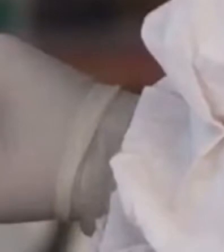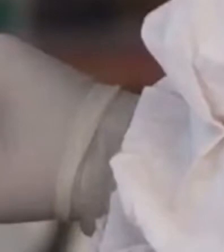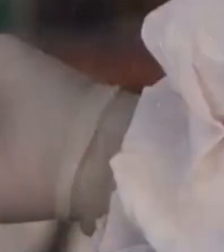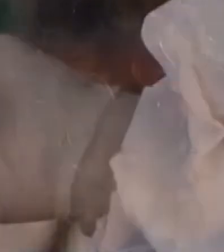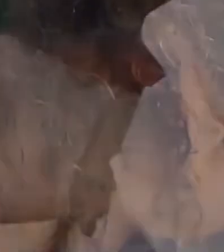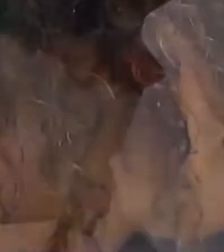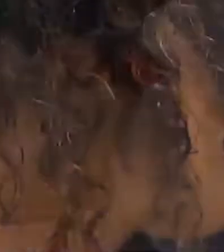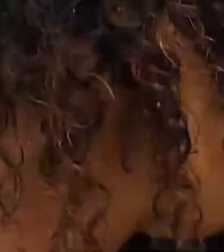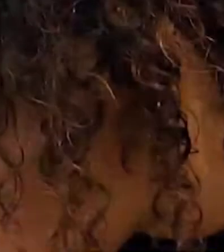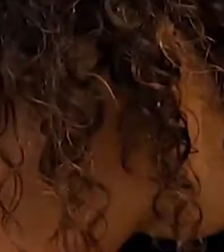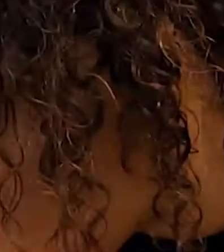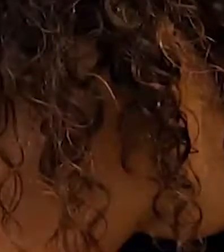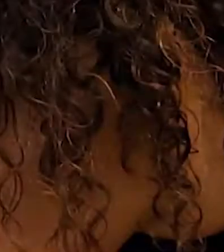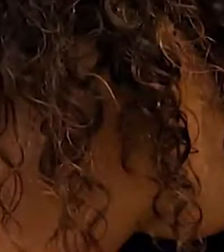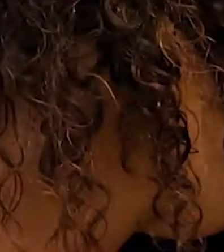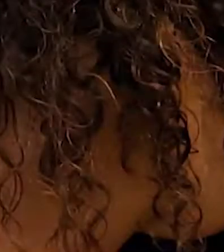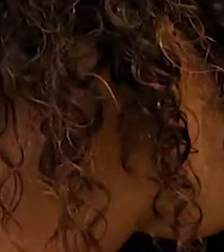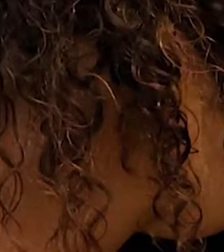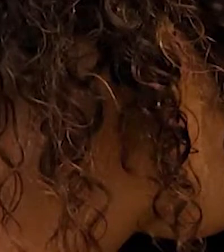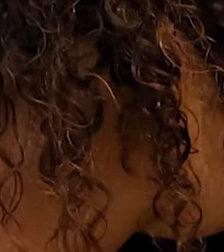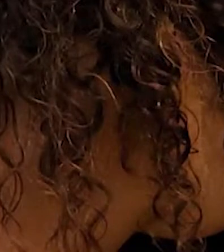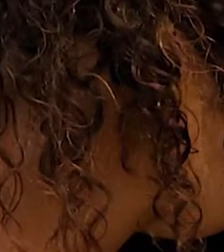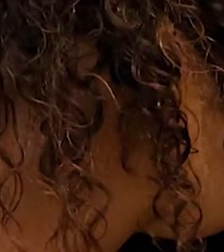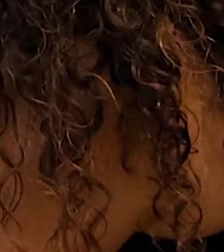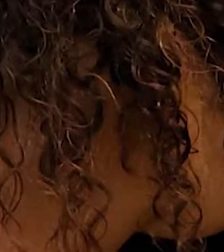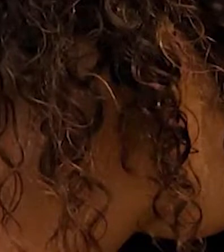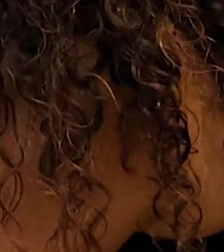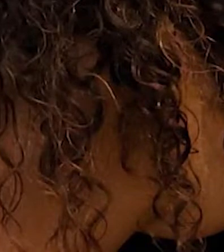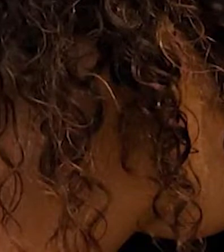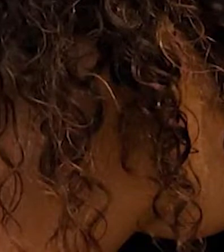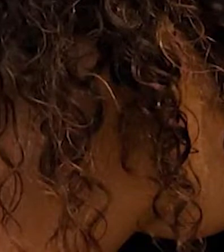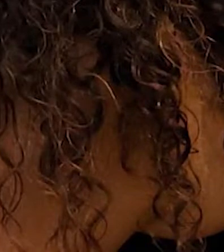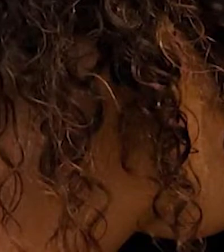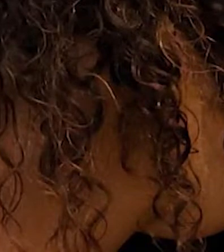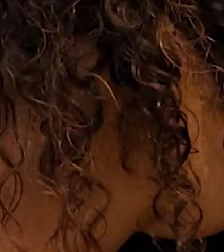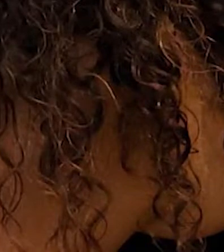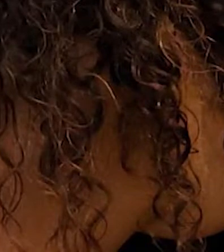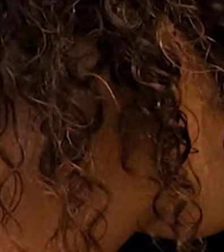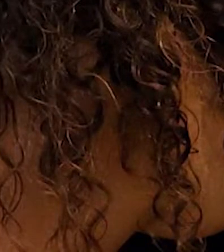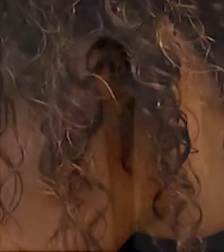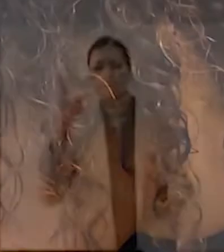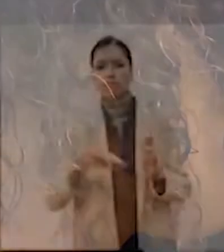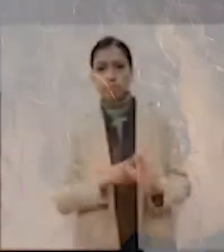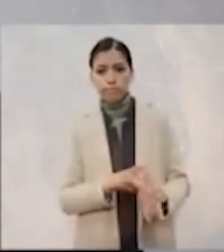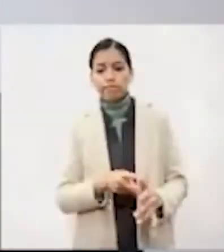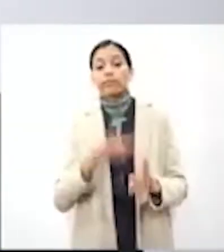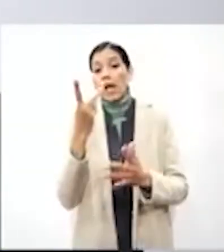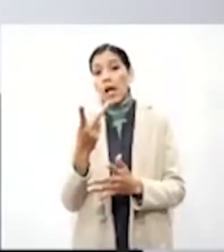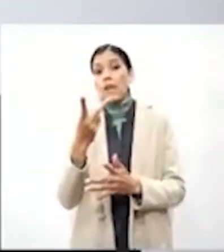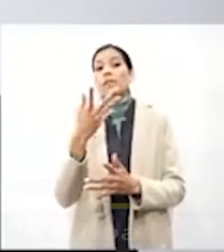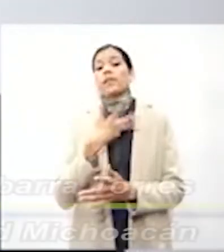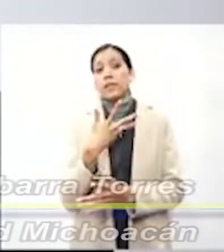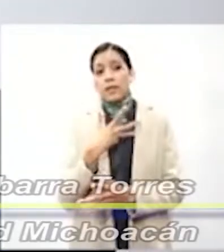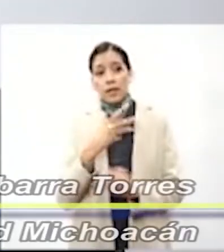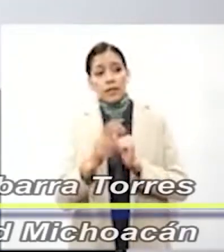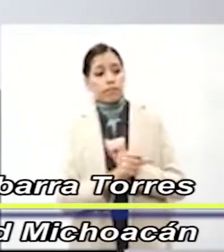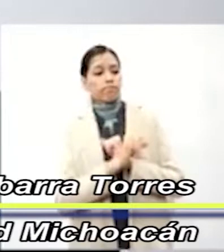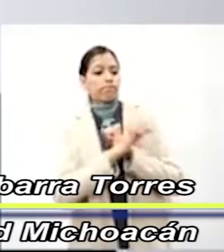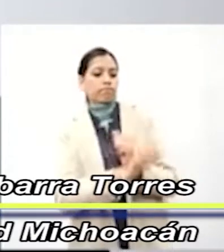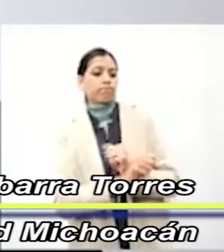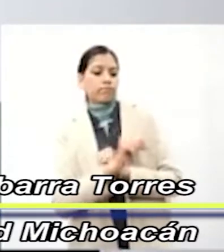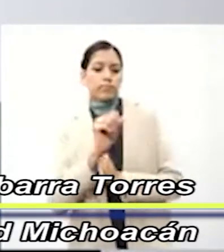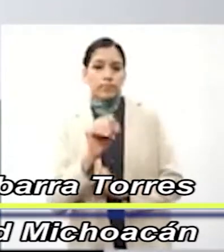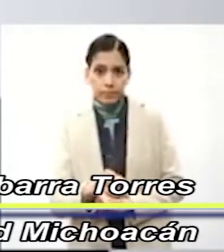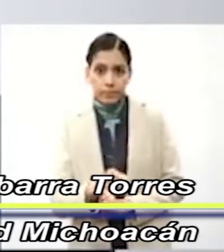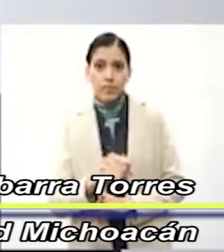también resaltó la vacunación de docentes de los cuales 80.000 cuentan ya con el refuerzo anti kobe hay condiciones y